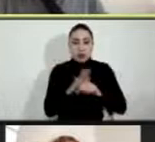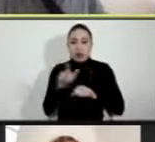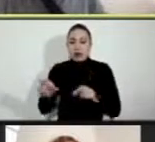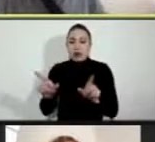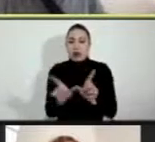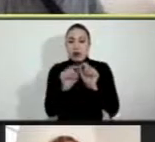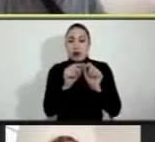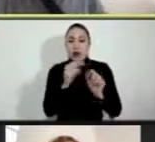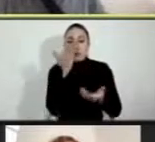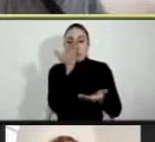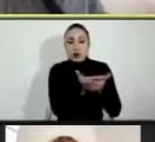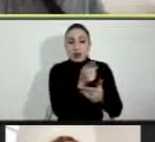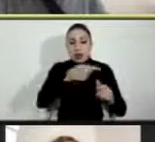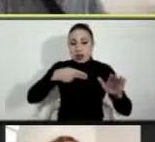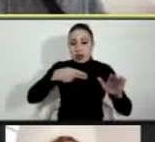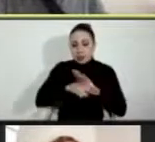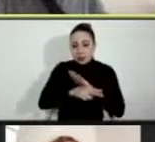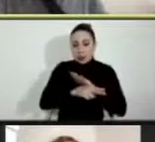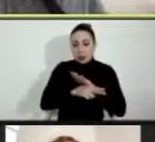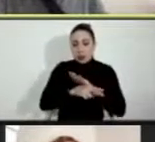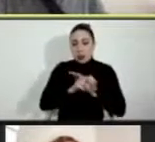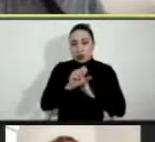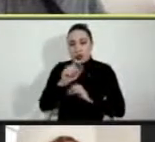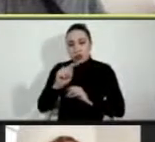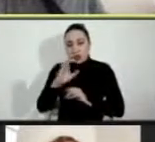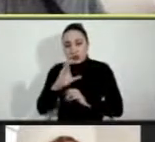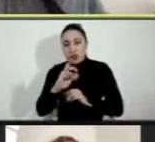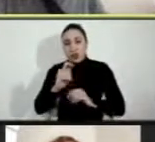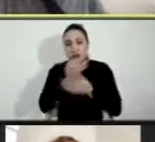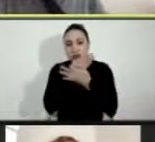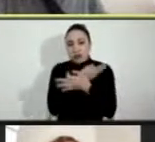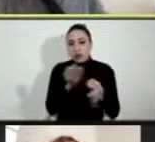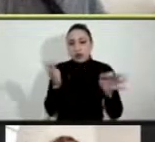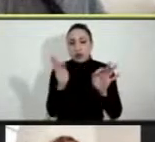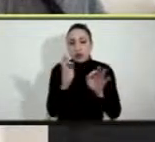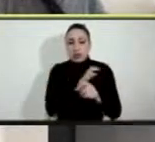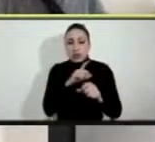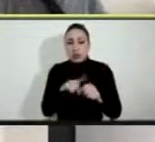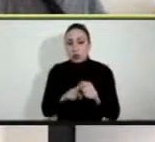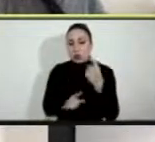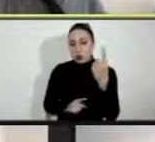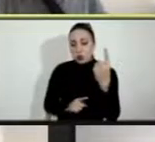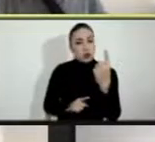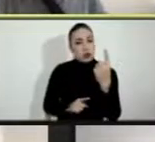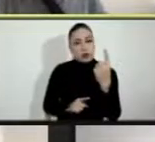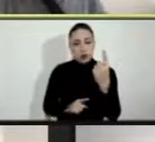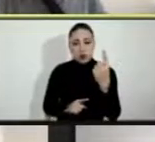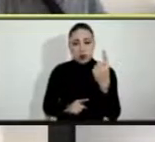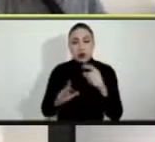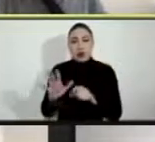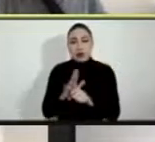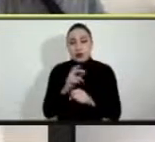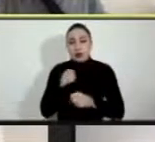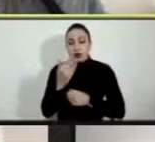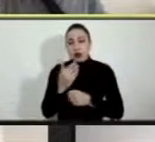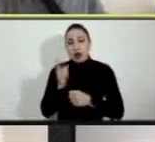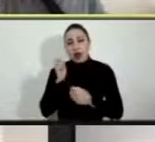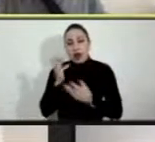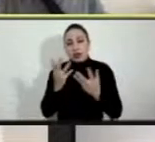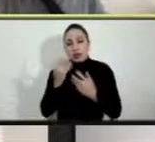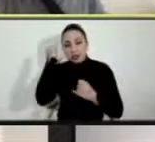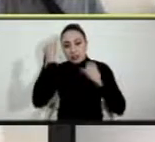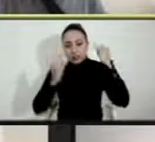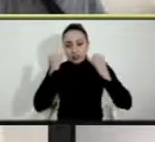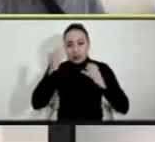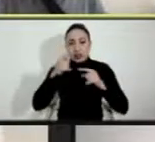transporte colectivo metro difunda una campaña en particular, en este caso, implementada por la Fiscalía General de la República.